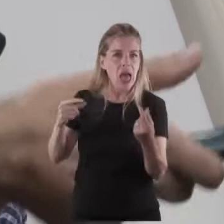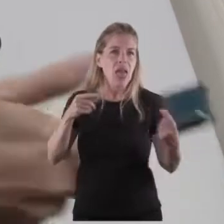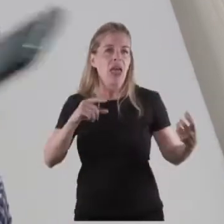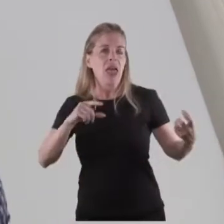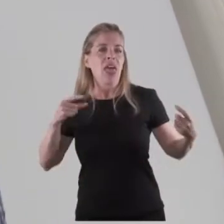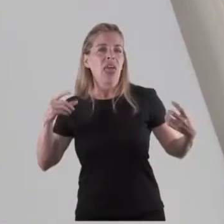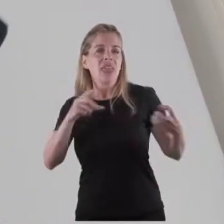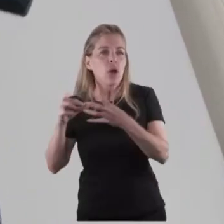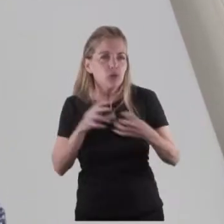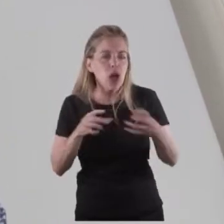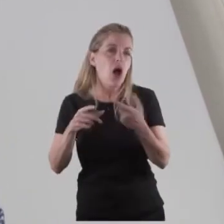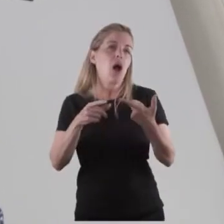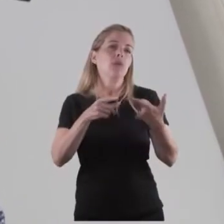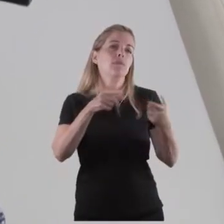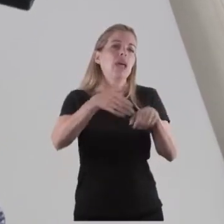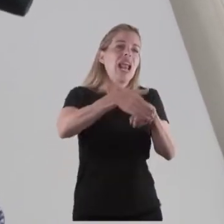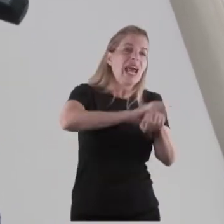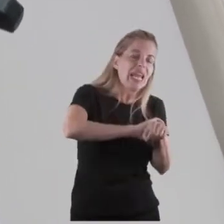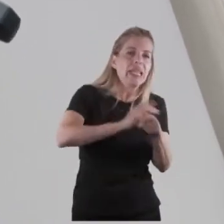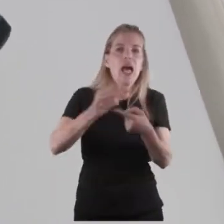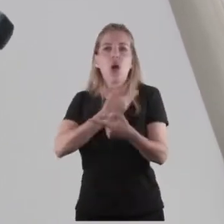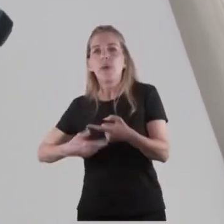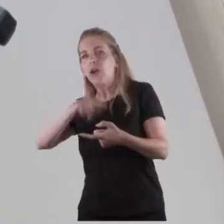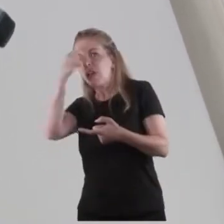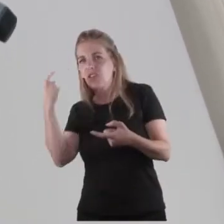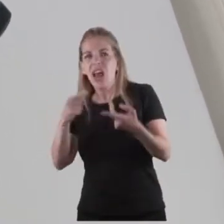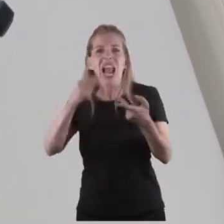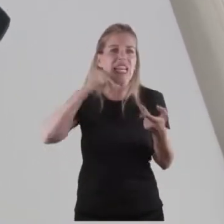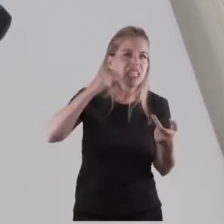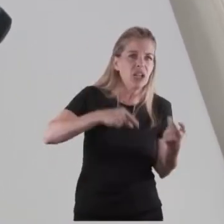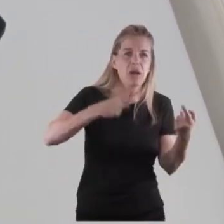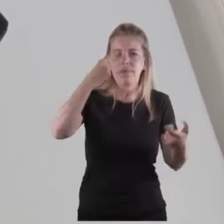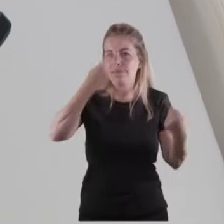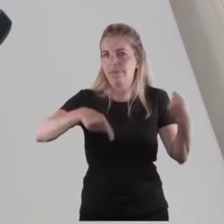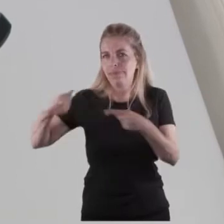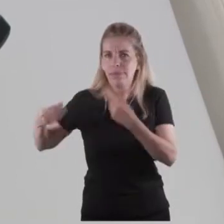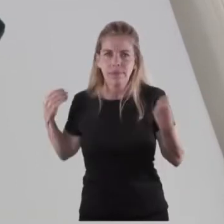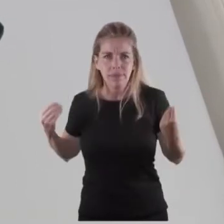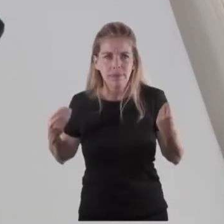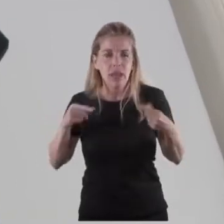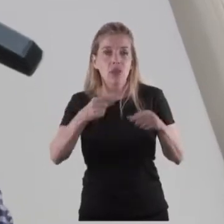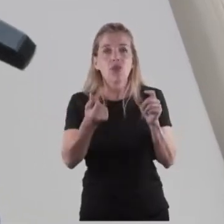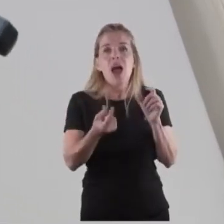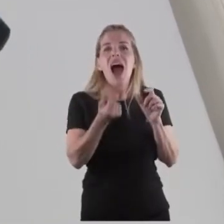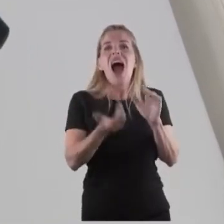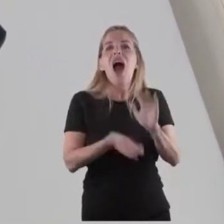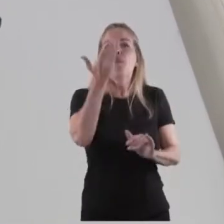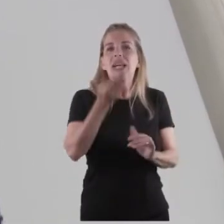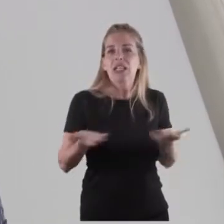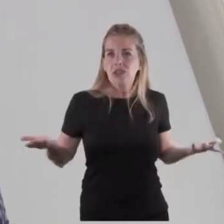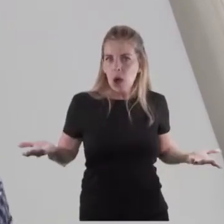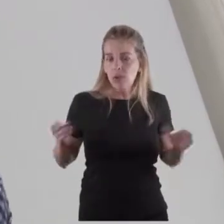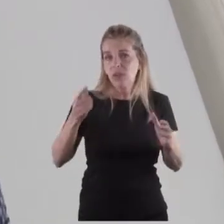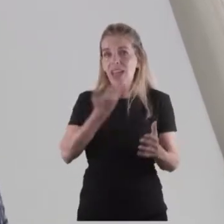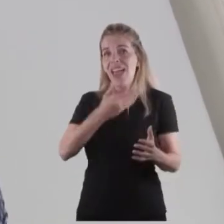recta y si lo vi y el gobierno nacional que pareció la tranquilidad de la gente esto estos aumentos más allá del acuerdo con el fondo monetario